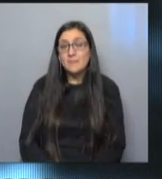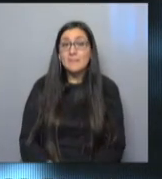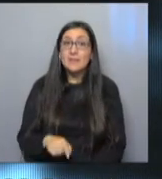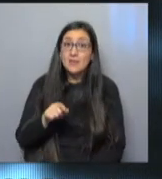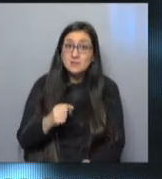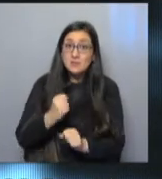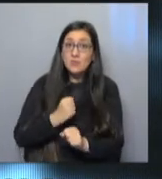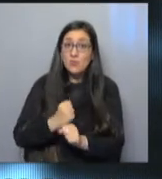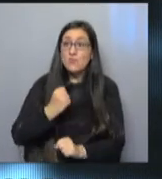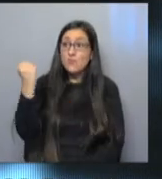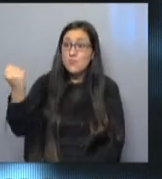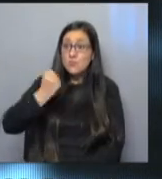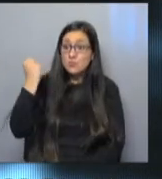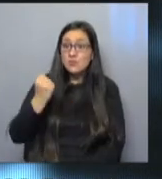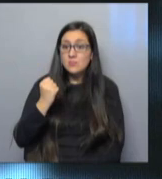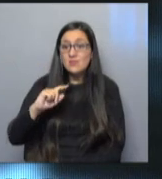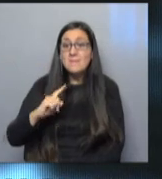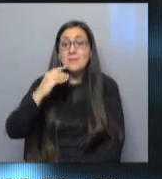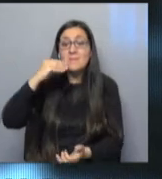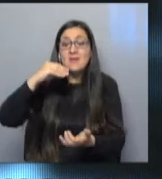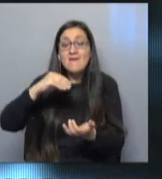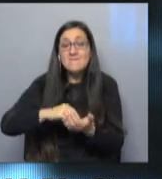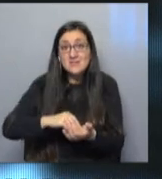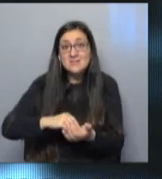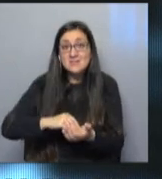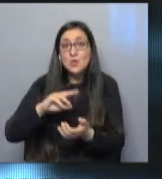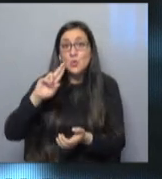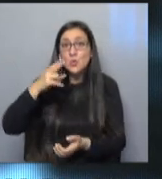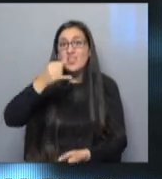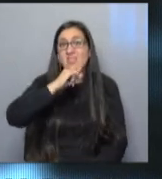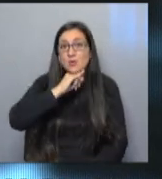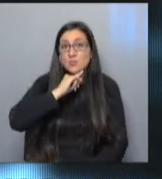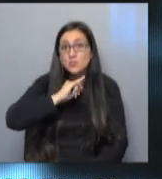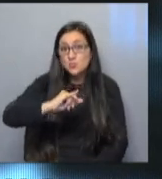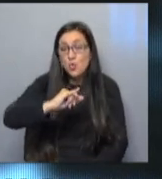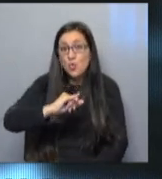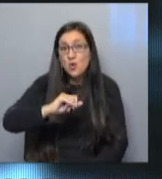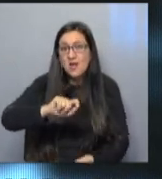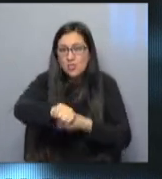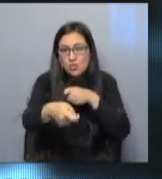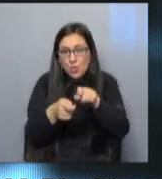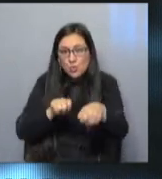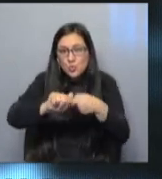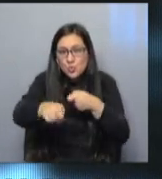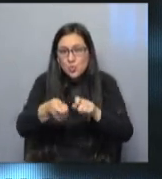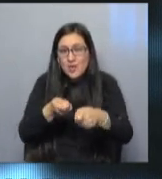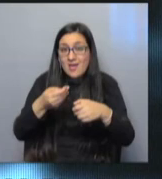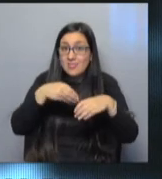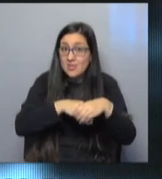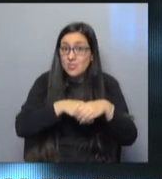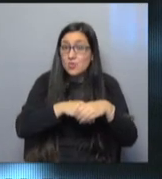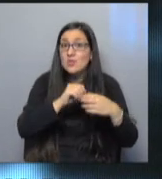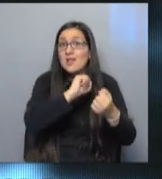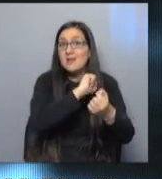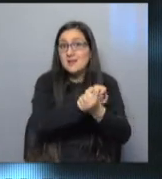fue muy importante porque fue la primera vez que en este país se denunció la tortura en las cárceles y de hecho ella juntó